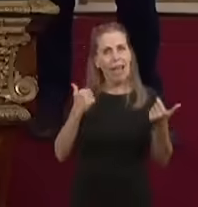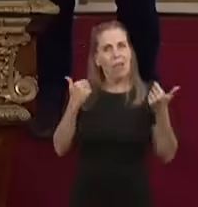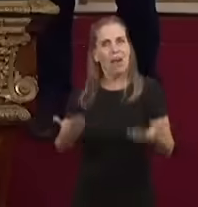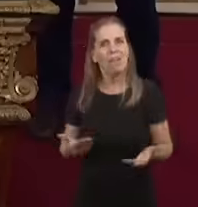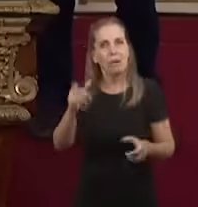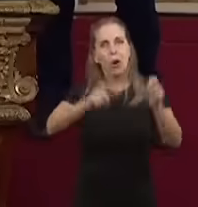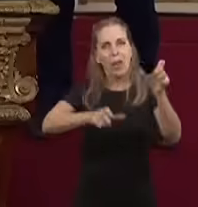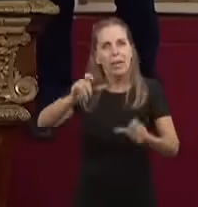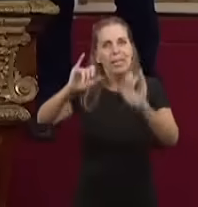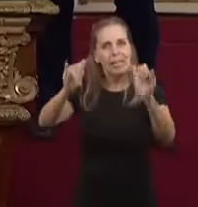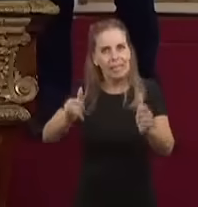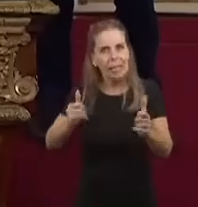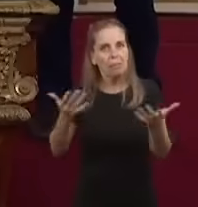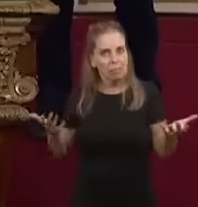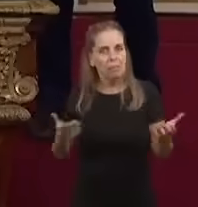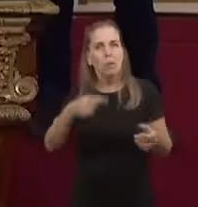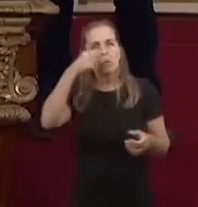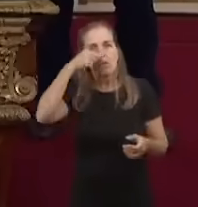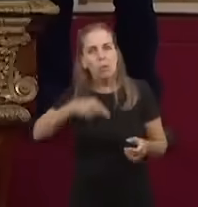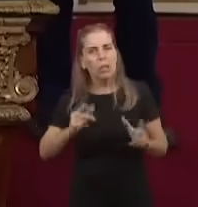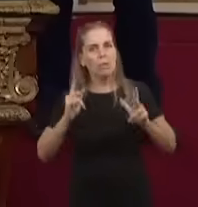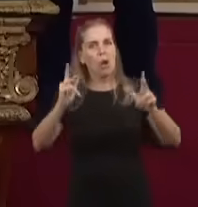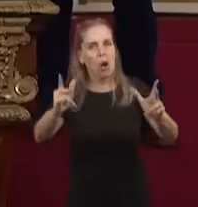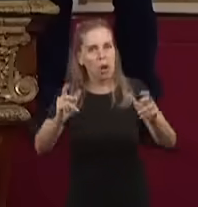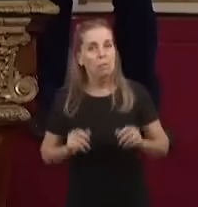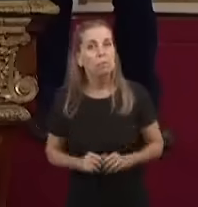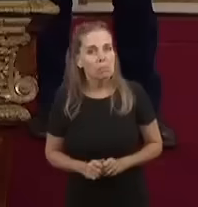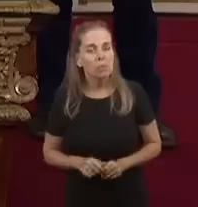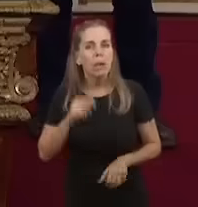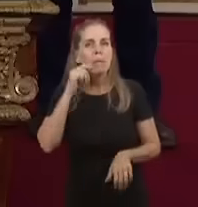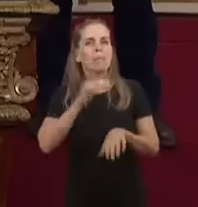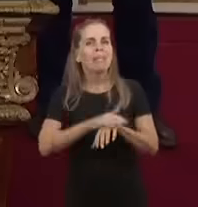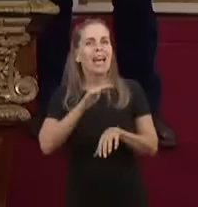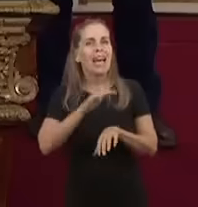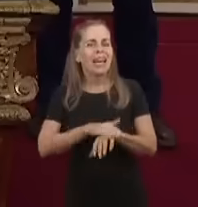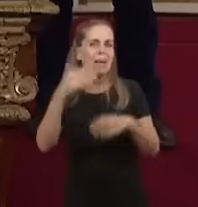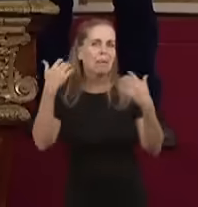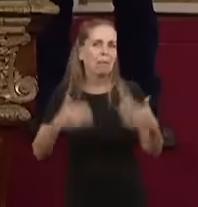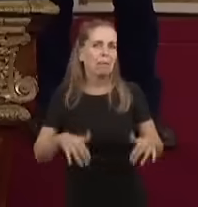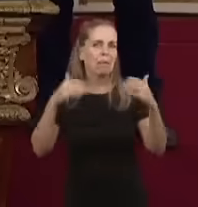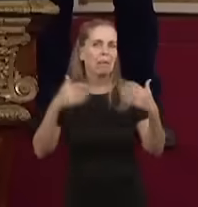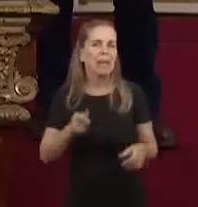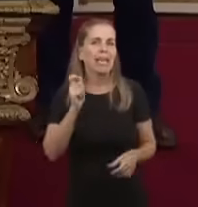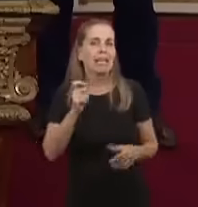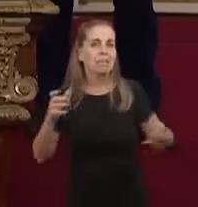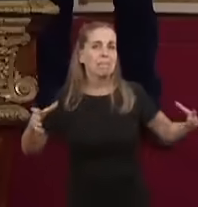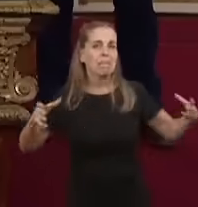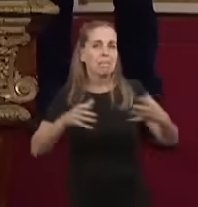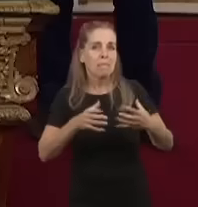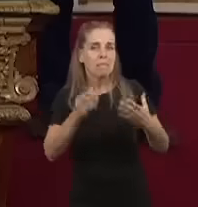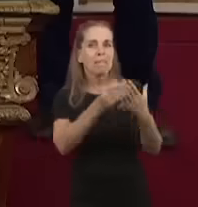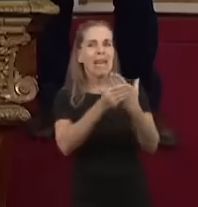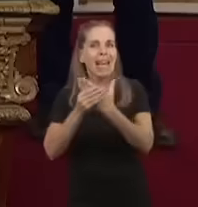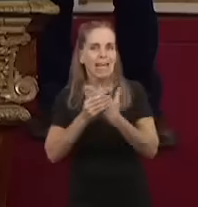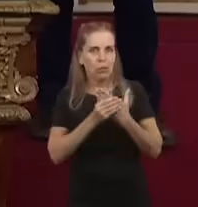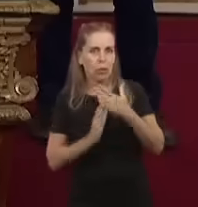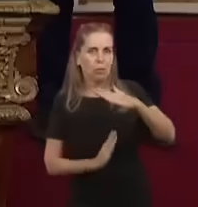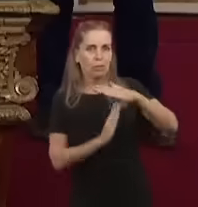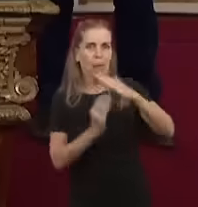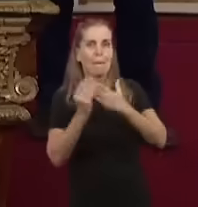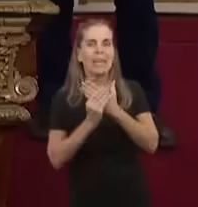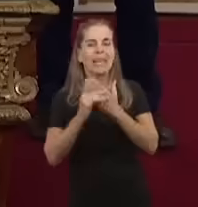riqueza quiero cerrar estas palabras destacando la enorme tarea que está llevando adelante nuestro equipo económico liderado por Luis